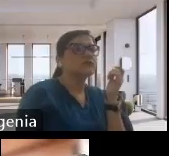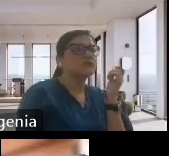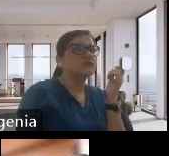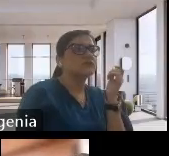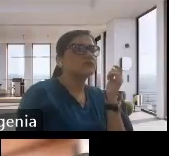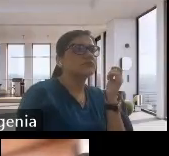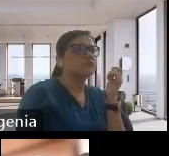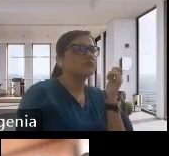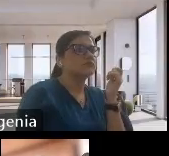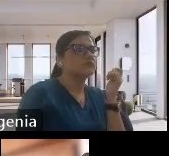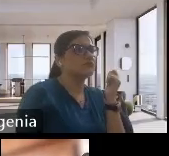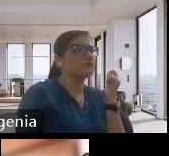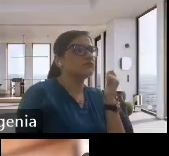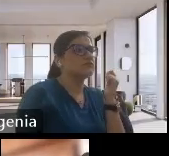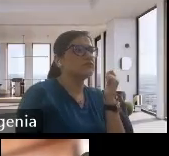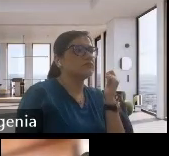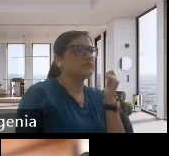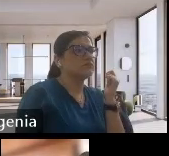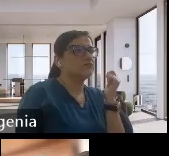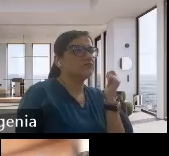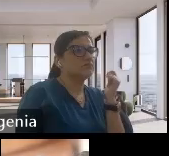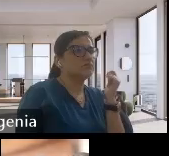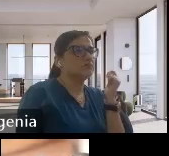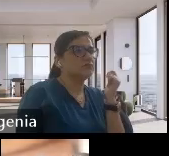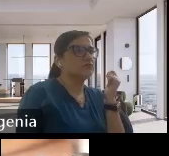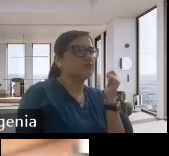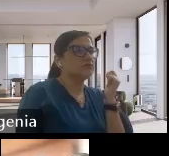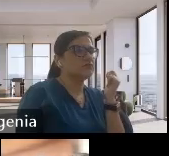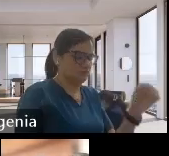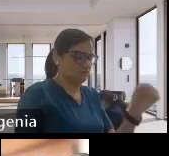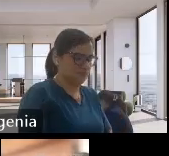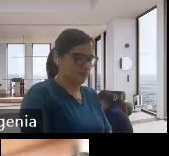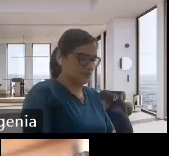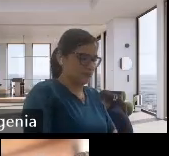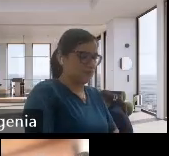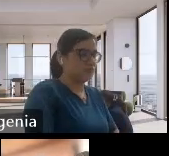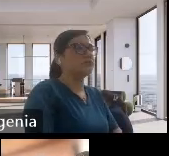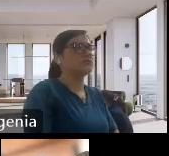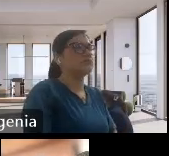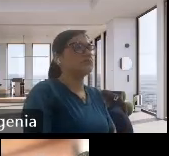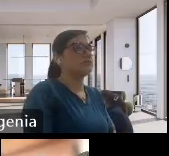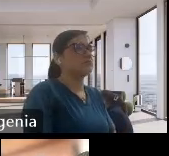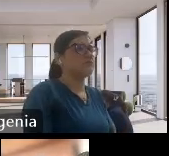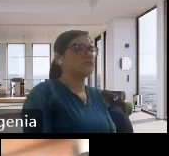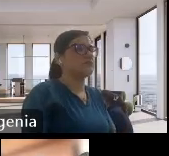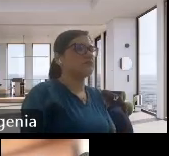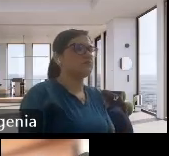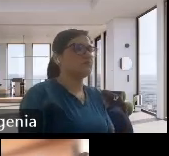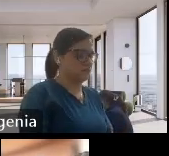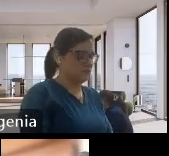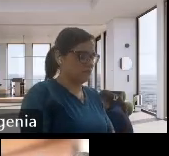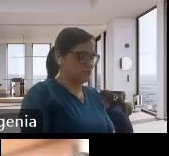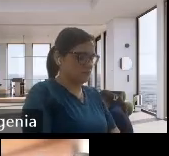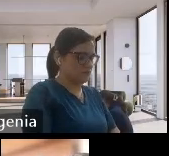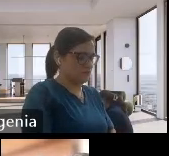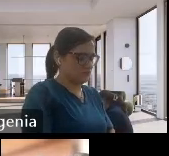esperaba traer un bebé a la vida, yo esperaba que usara una cuna, no que usara un